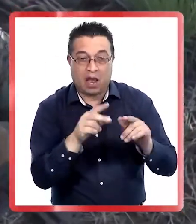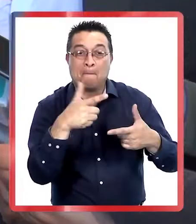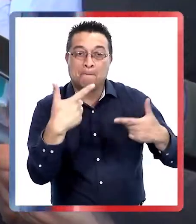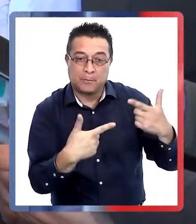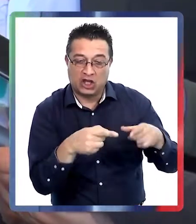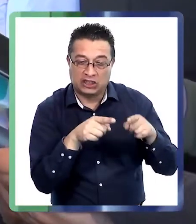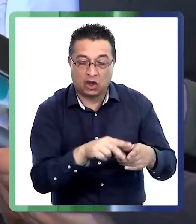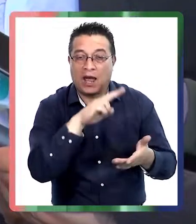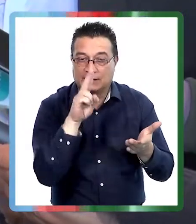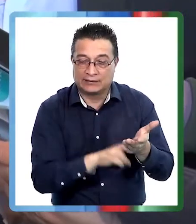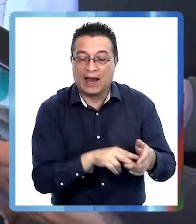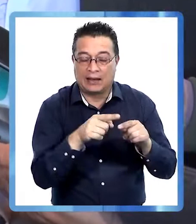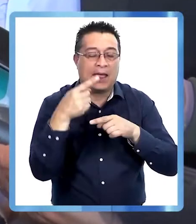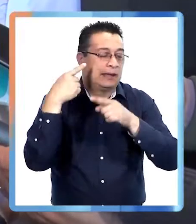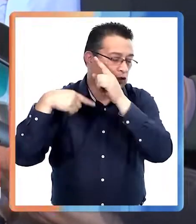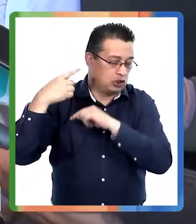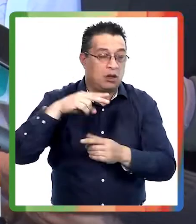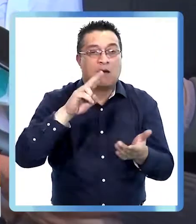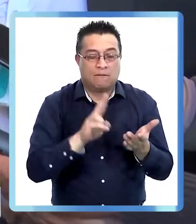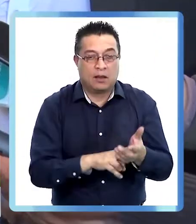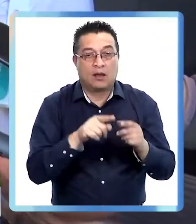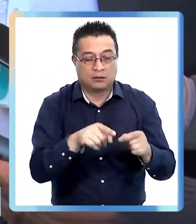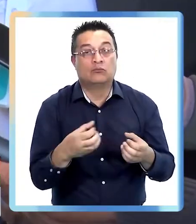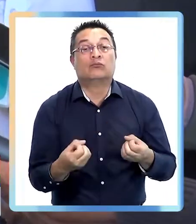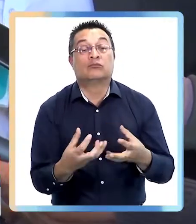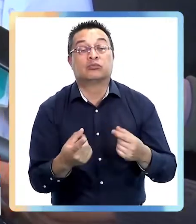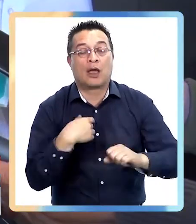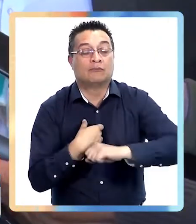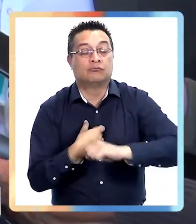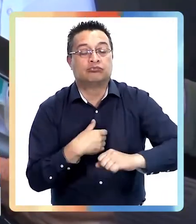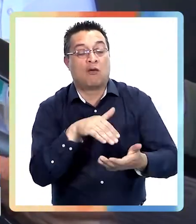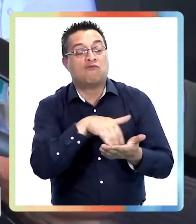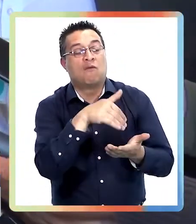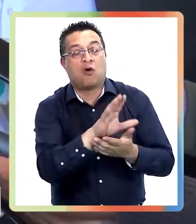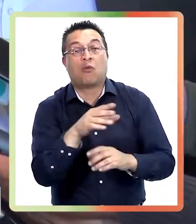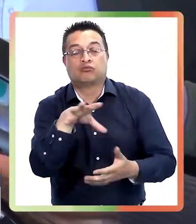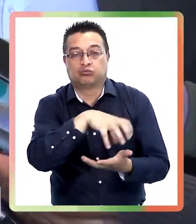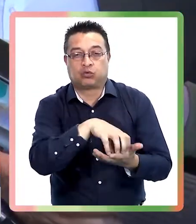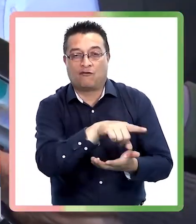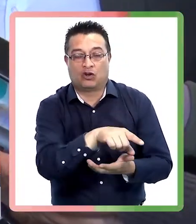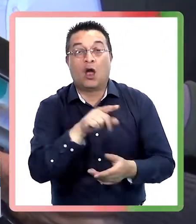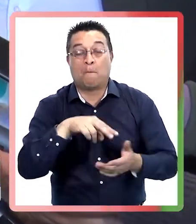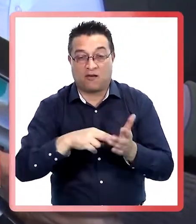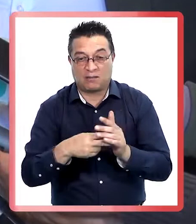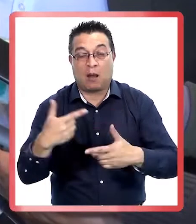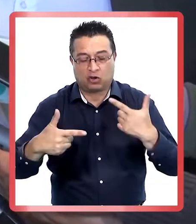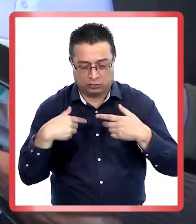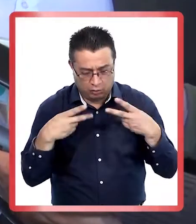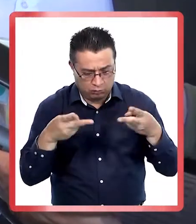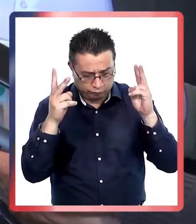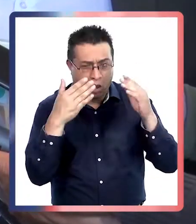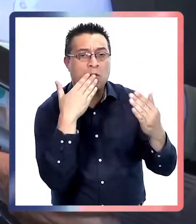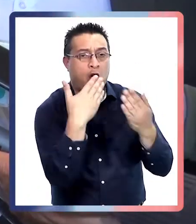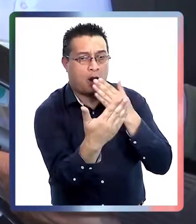político real, histórico, que está basado en la negación, en la exclusión de un pueblo. Creemos que ese es un problema político que estamos